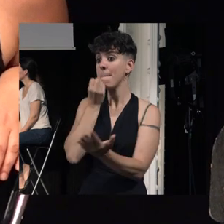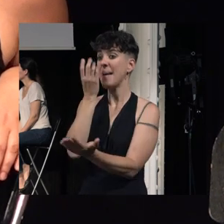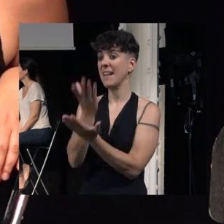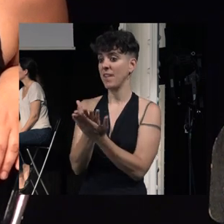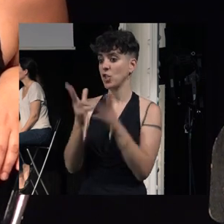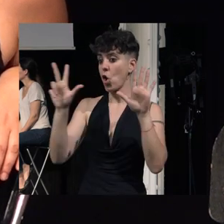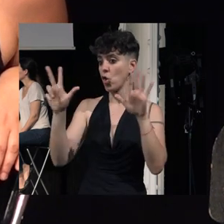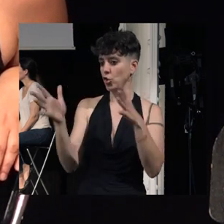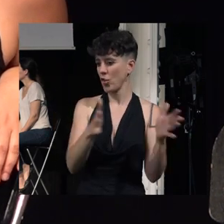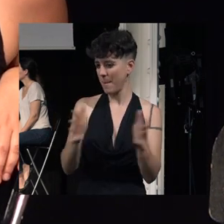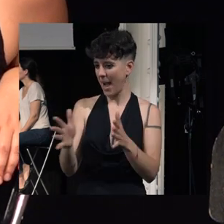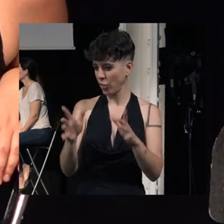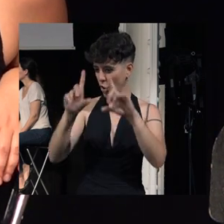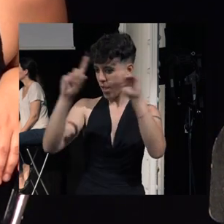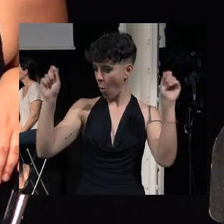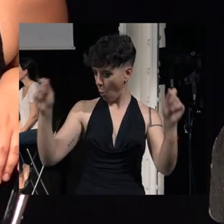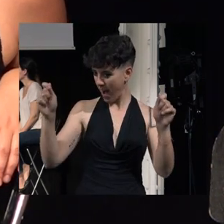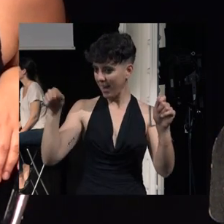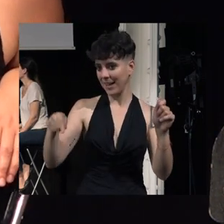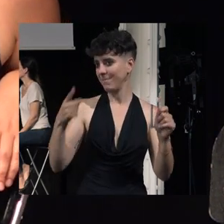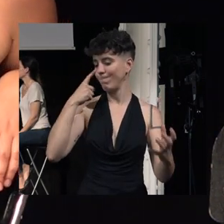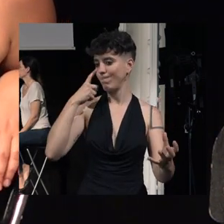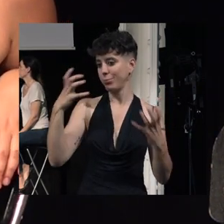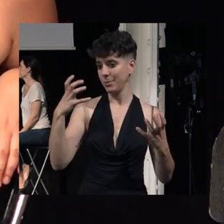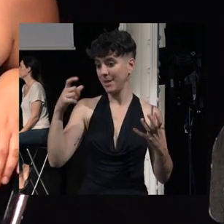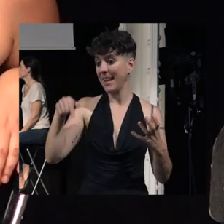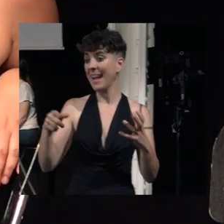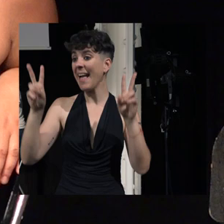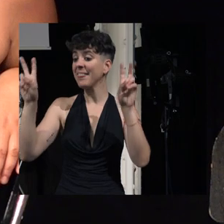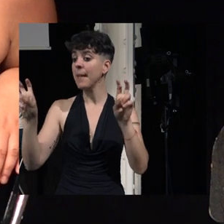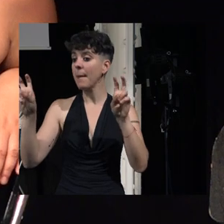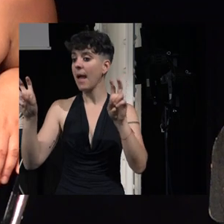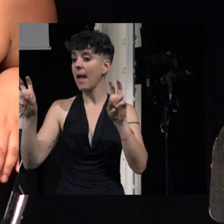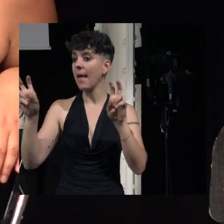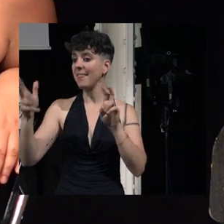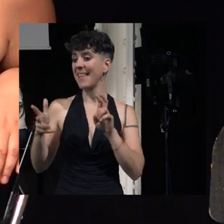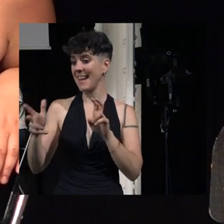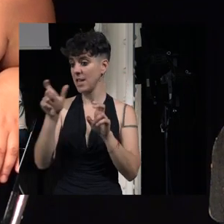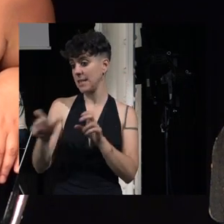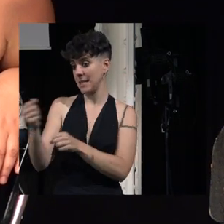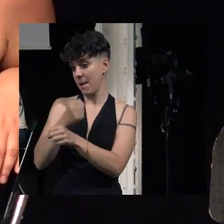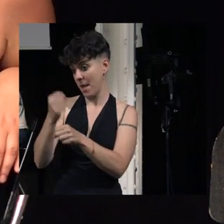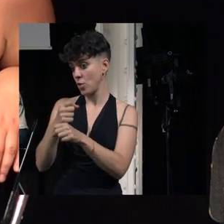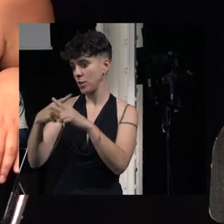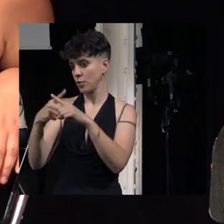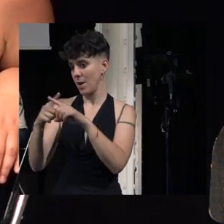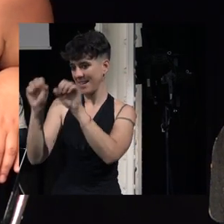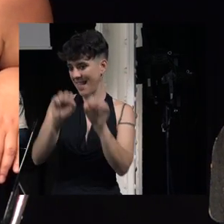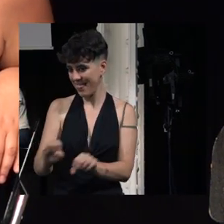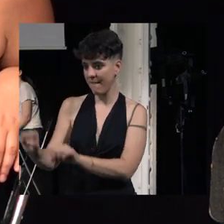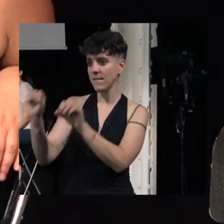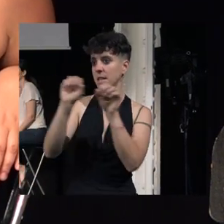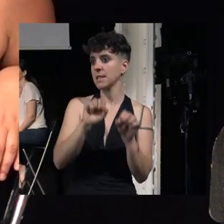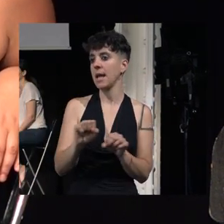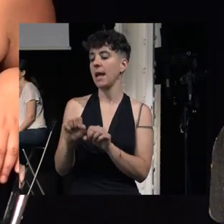del 8 de marzo de la huelga, el tema de la defensa de los derechos de las trabajadoras sexuales y